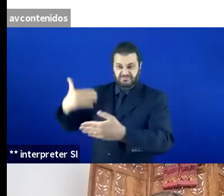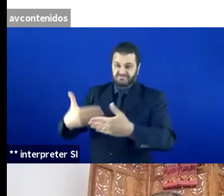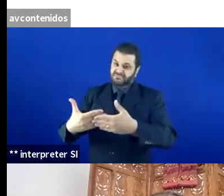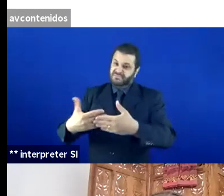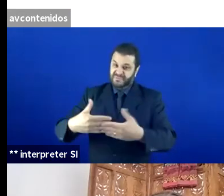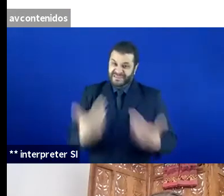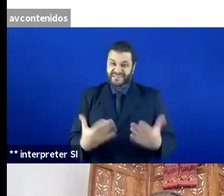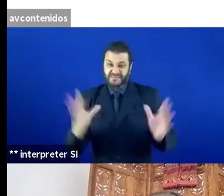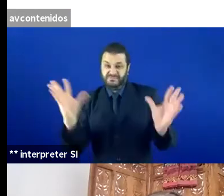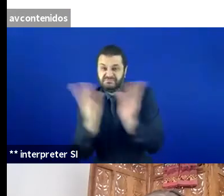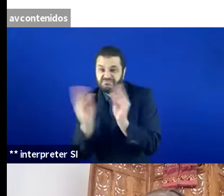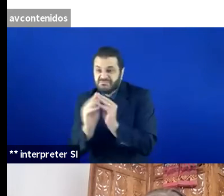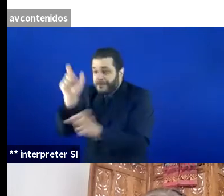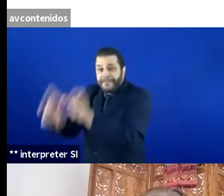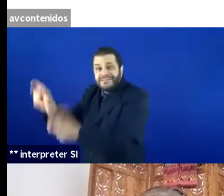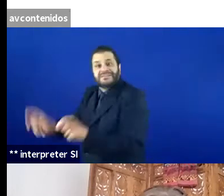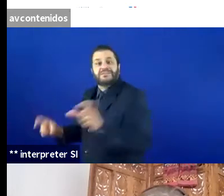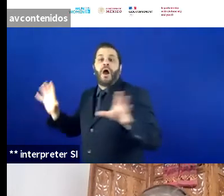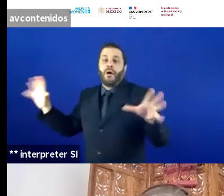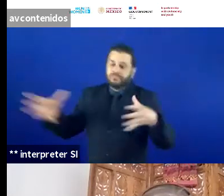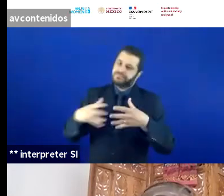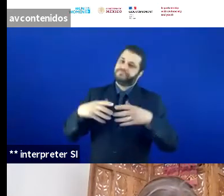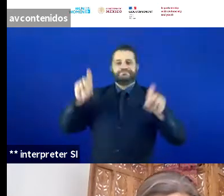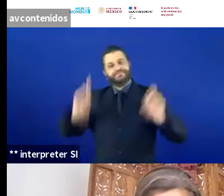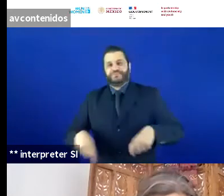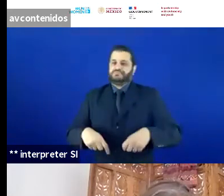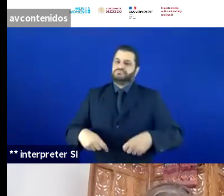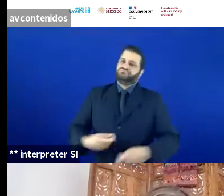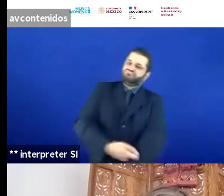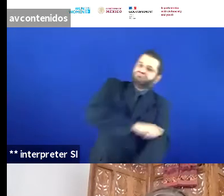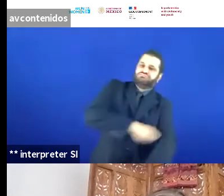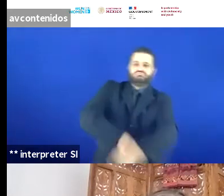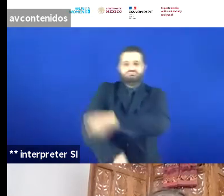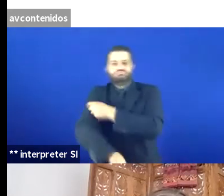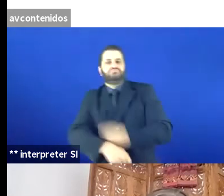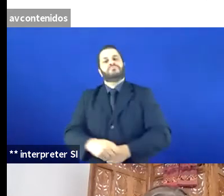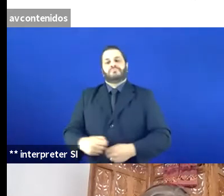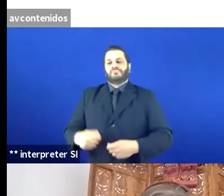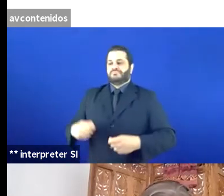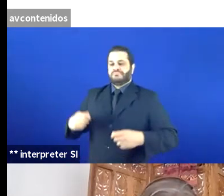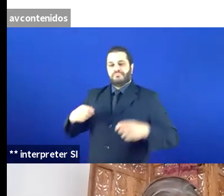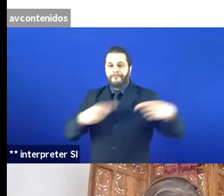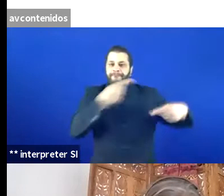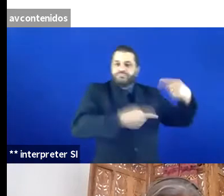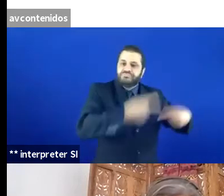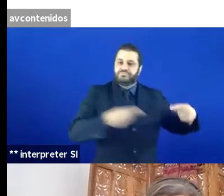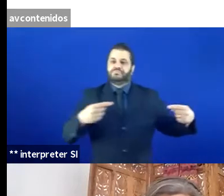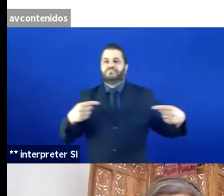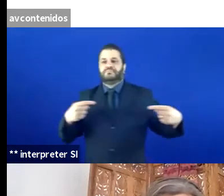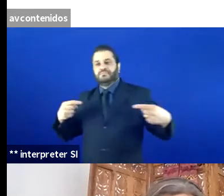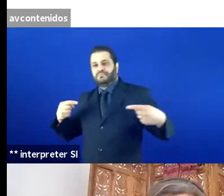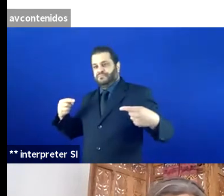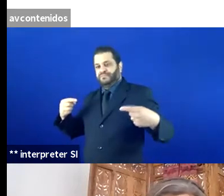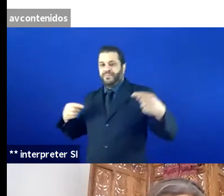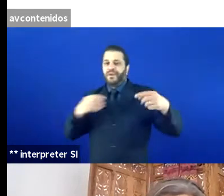y generosas, de la sociedad civil, los gobiernos, el sector privado y las organizaciones intergubernamentales, puede aportar